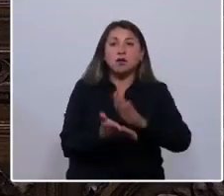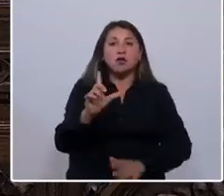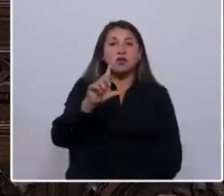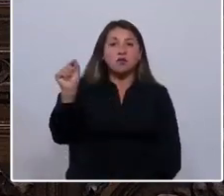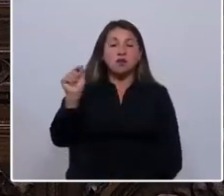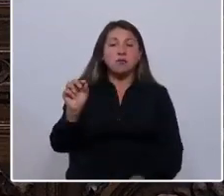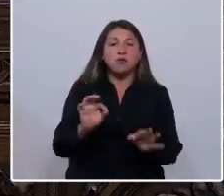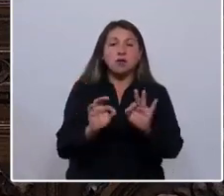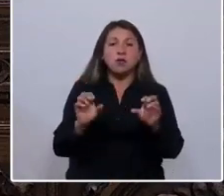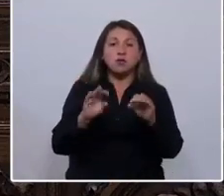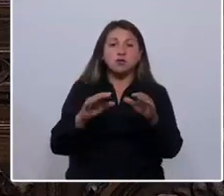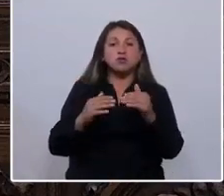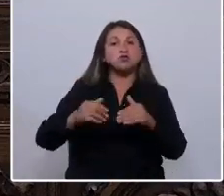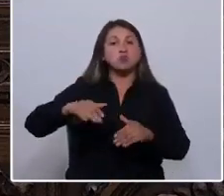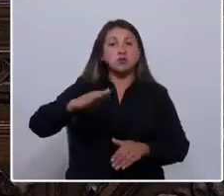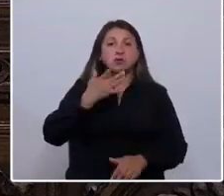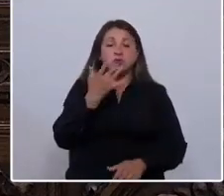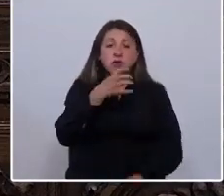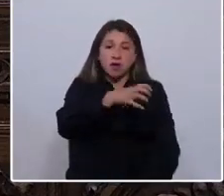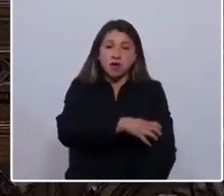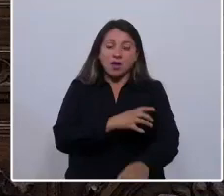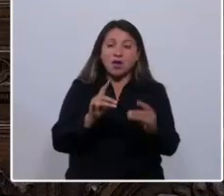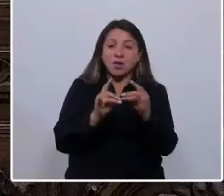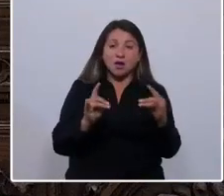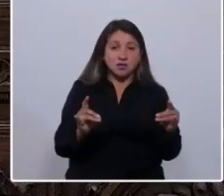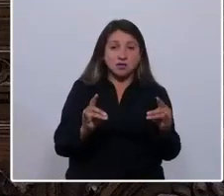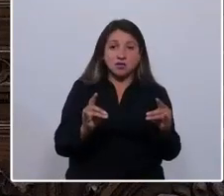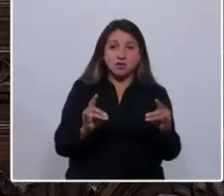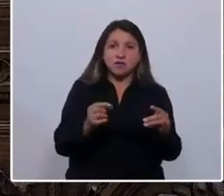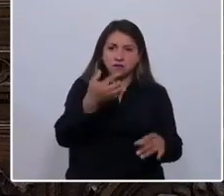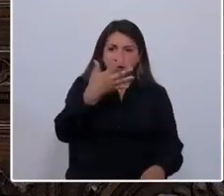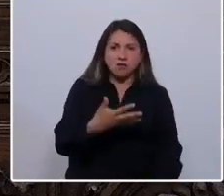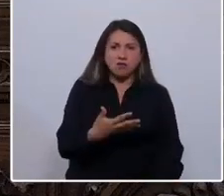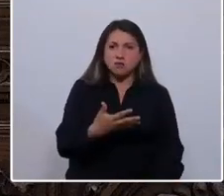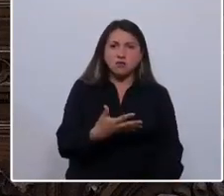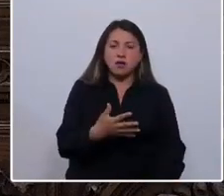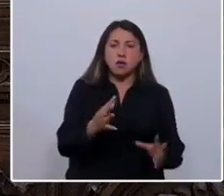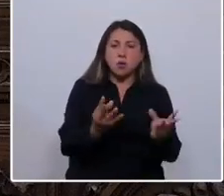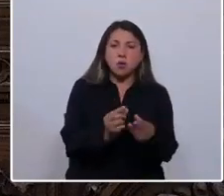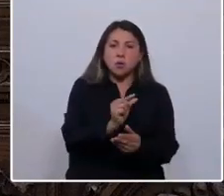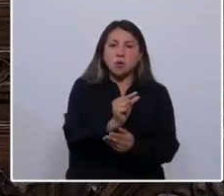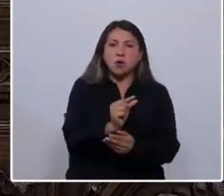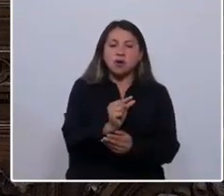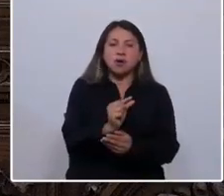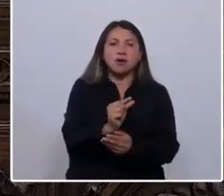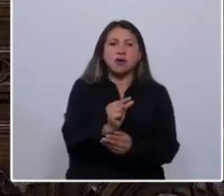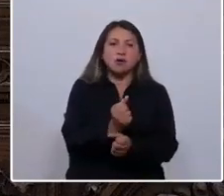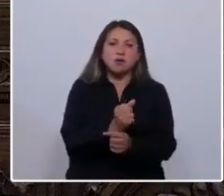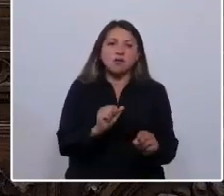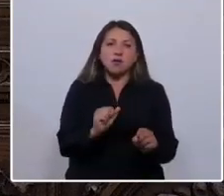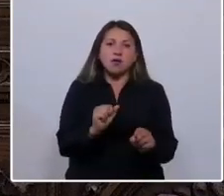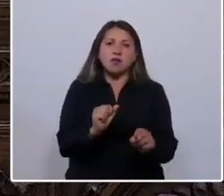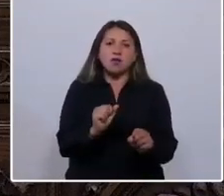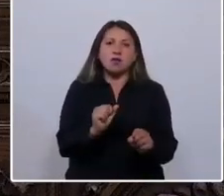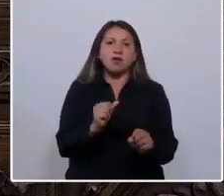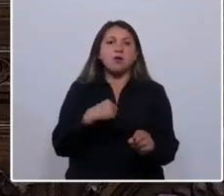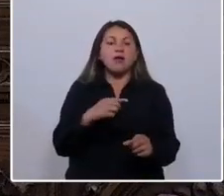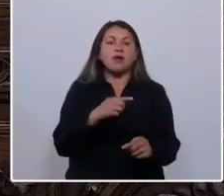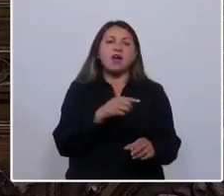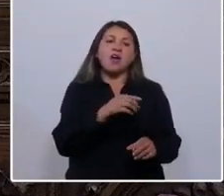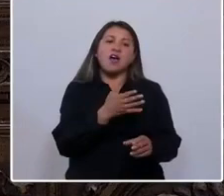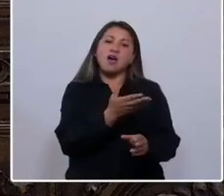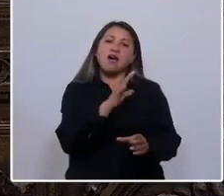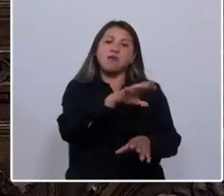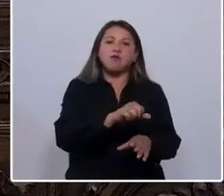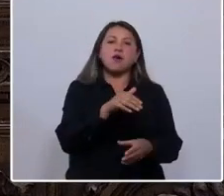educación superior, porque nuestra tierra, tan rica, posee escasa población y por esto no somos moneda de canje electoral. Y así se asienta